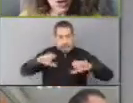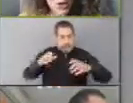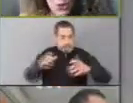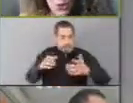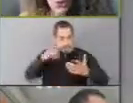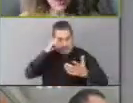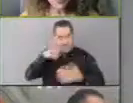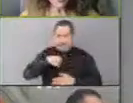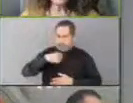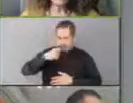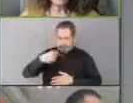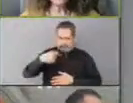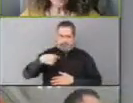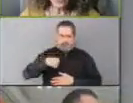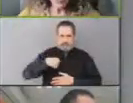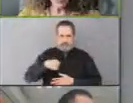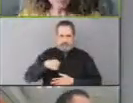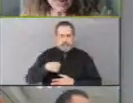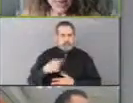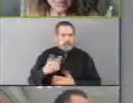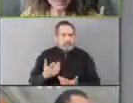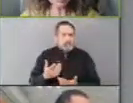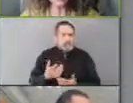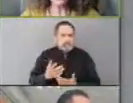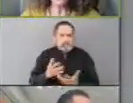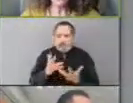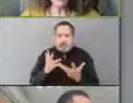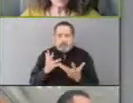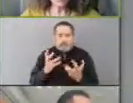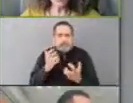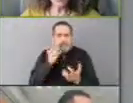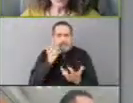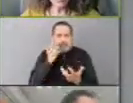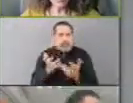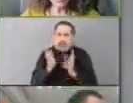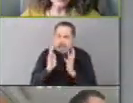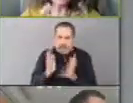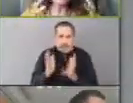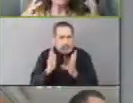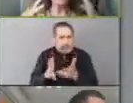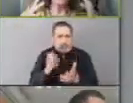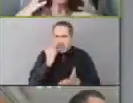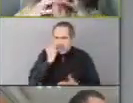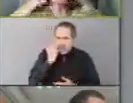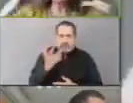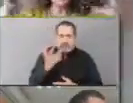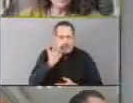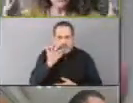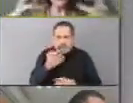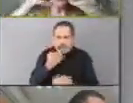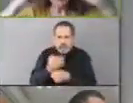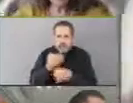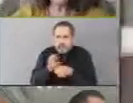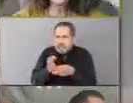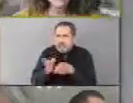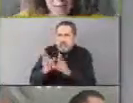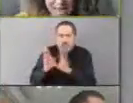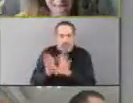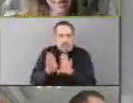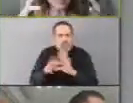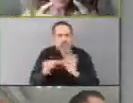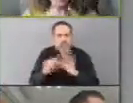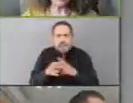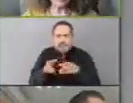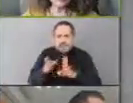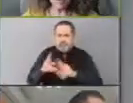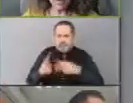me incluyo, estamos ávidas de tener los caminos, las